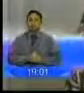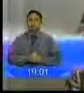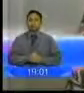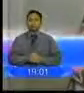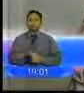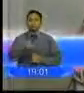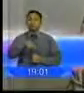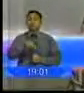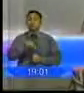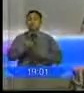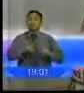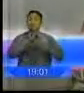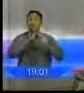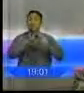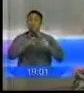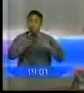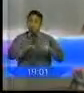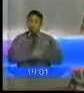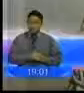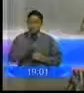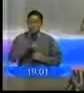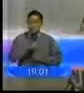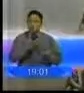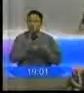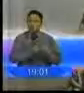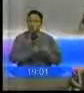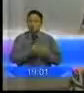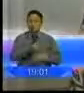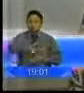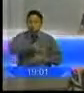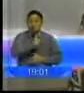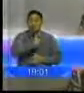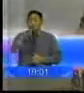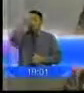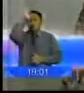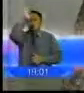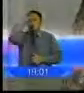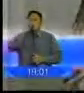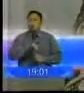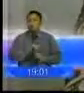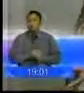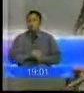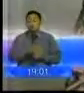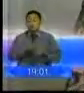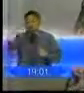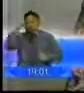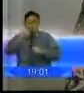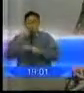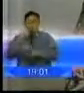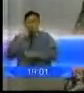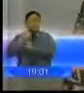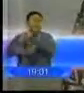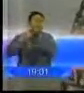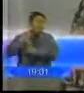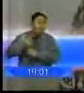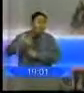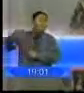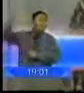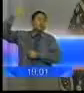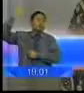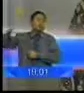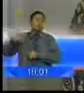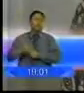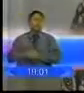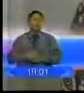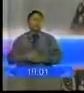las investigaciones, tienen que demostrarse que él no conocía que ese dinero era ilícito. Porque recordamos que esto viene años atrás, ¿no? Entonces,